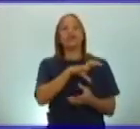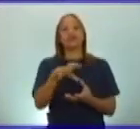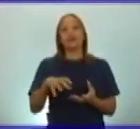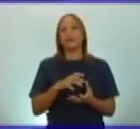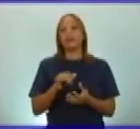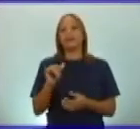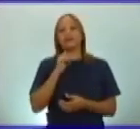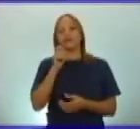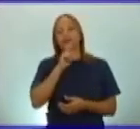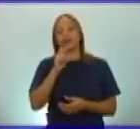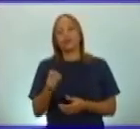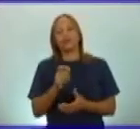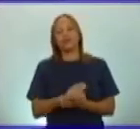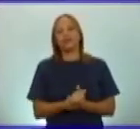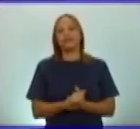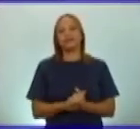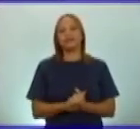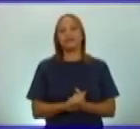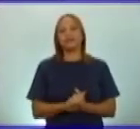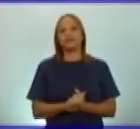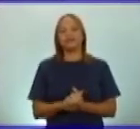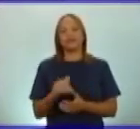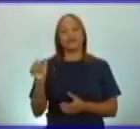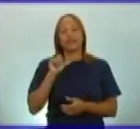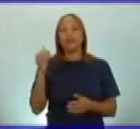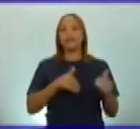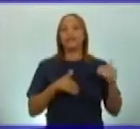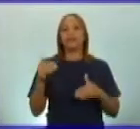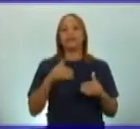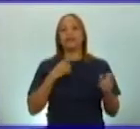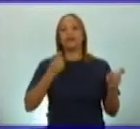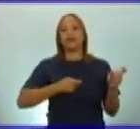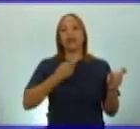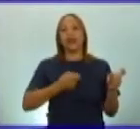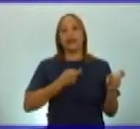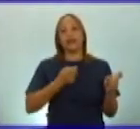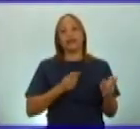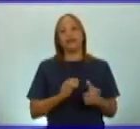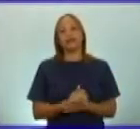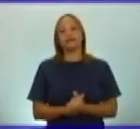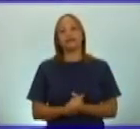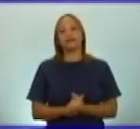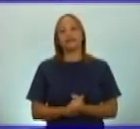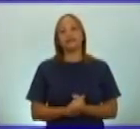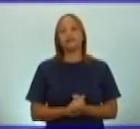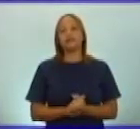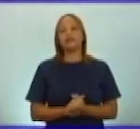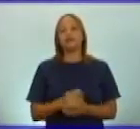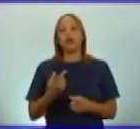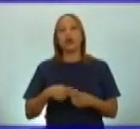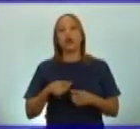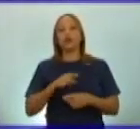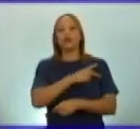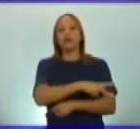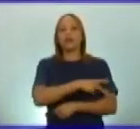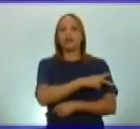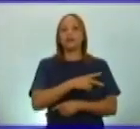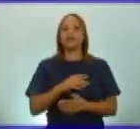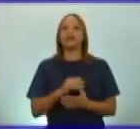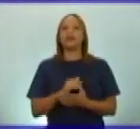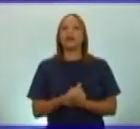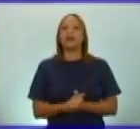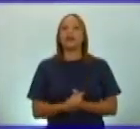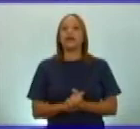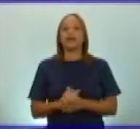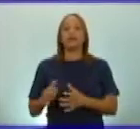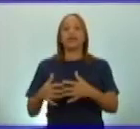geográfica. América también participando en esa Primera Guerra Mundial. Claro, algunos países de manera indirecta, pero al Estados